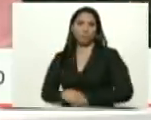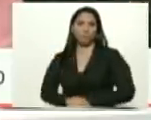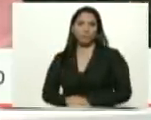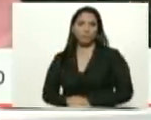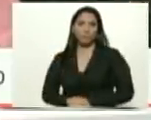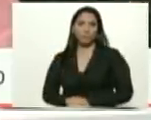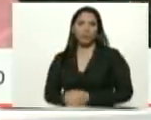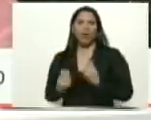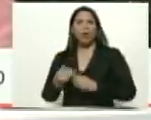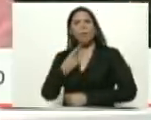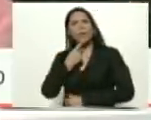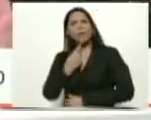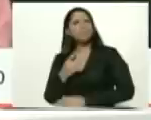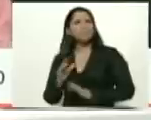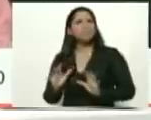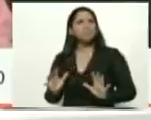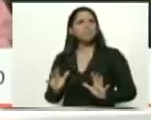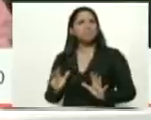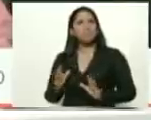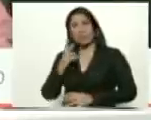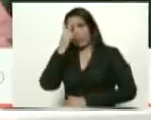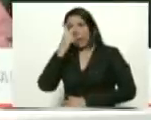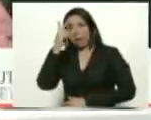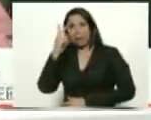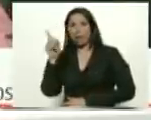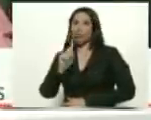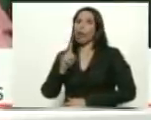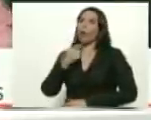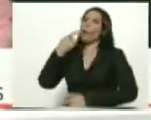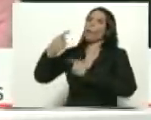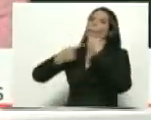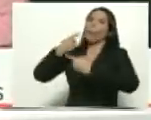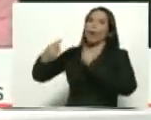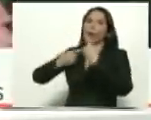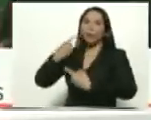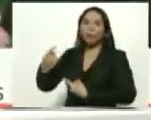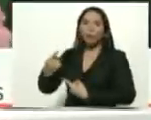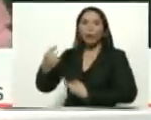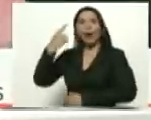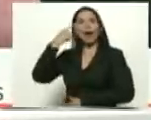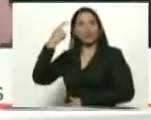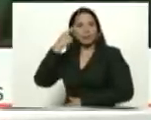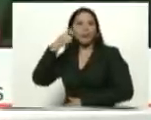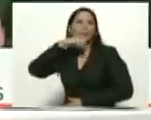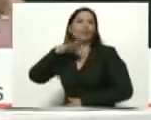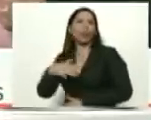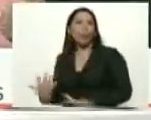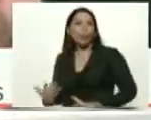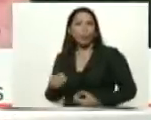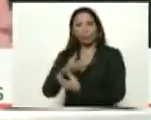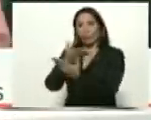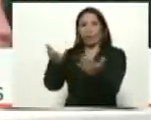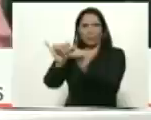¿Cómo es que dicen, Tarek? No le voy a echar cuento al que sabe historia, a